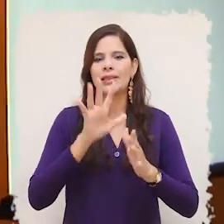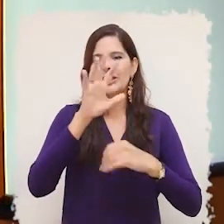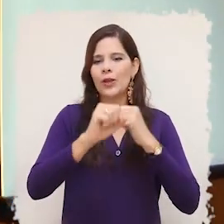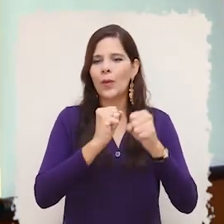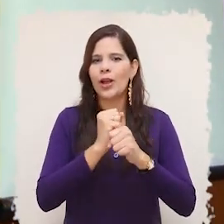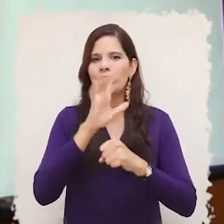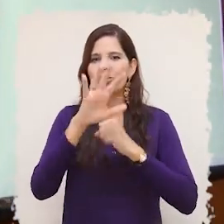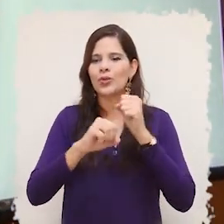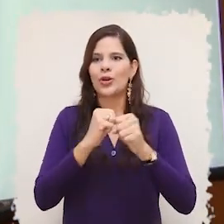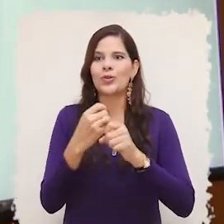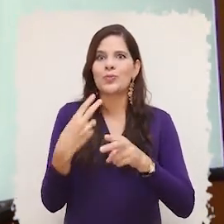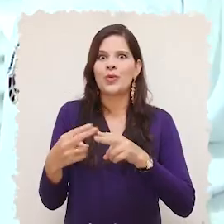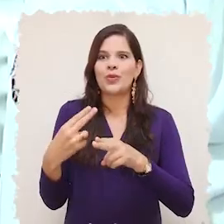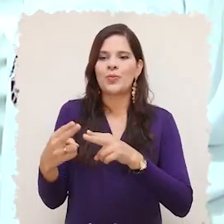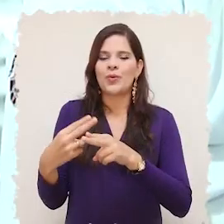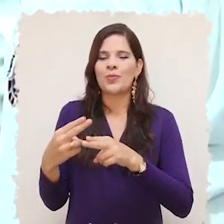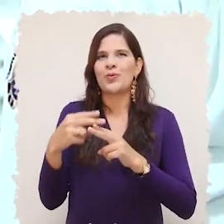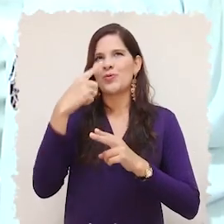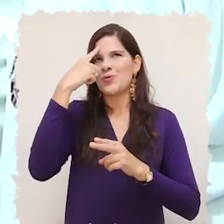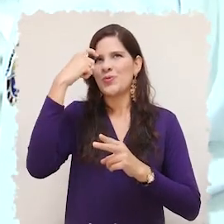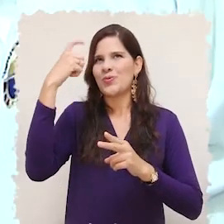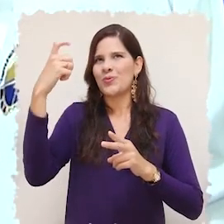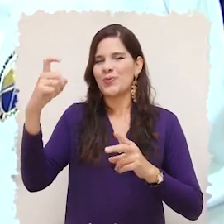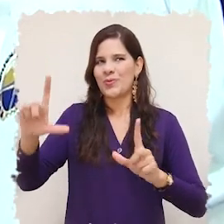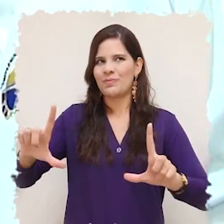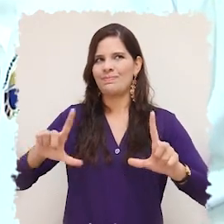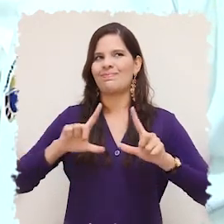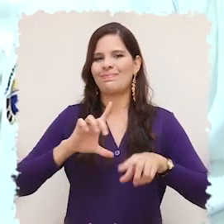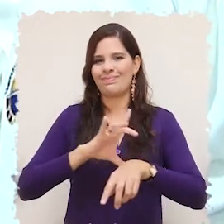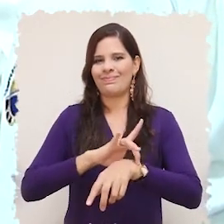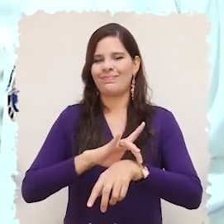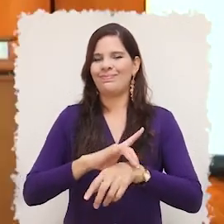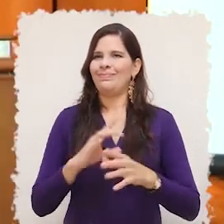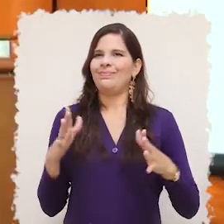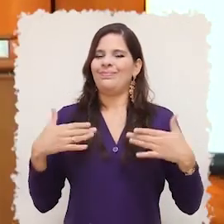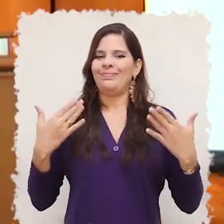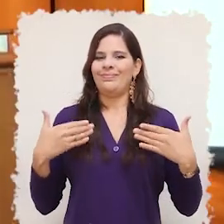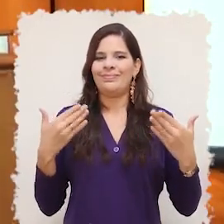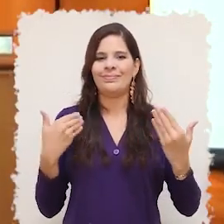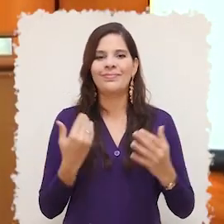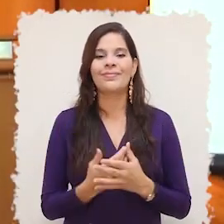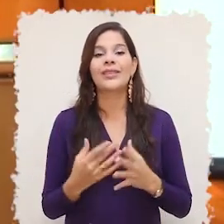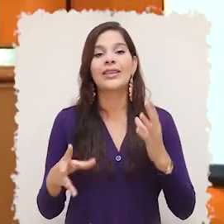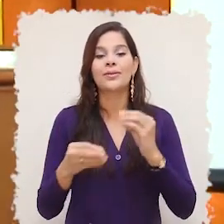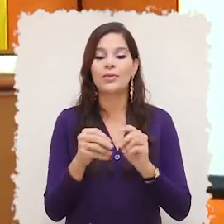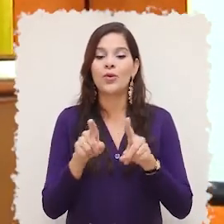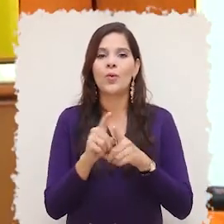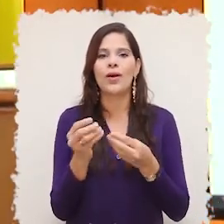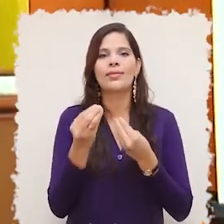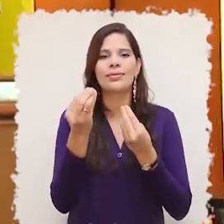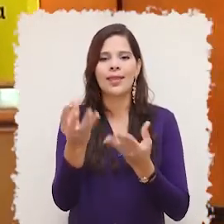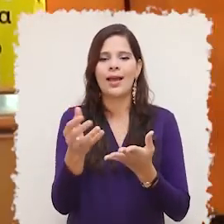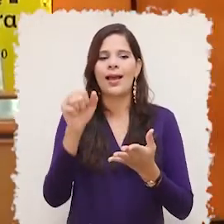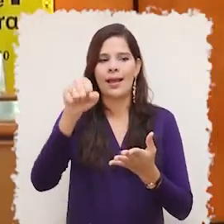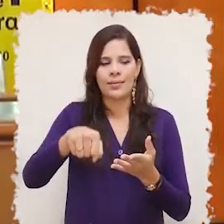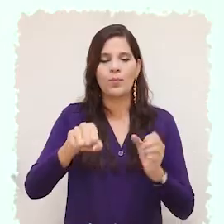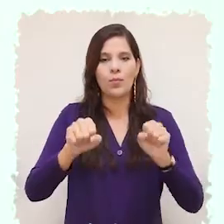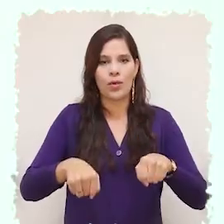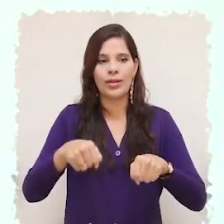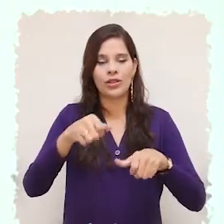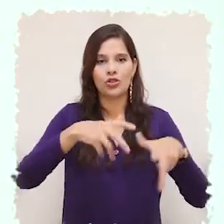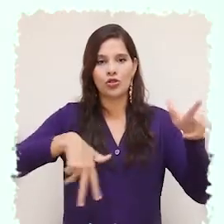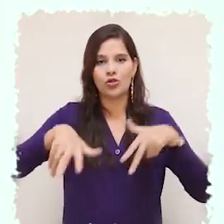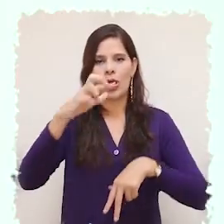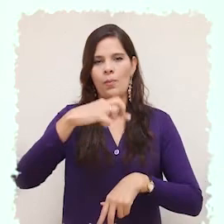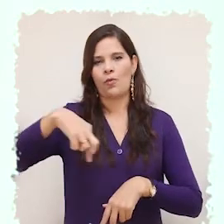este, se está más cerca de cumplir los sueños de los jóvenes que llegan a la universidad, y de esta forma se les ofrece más profesionales a la